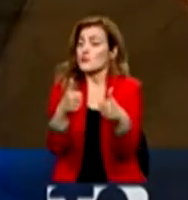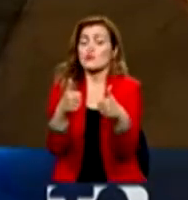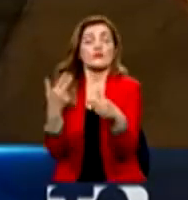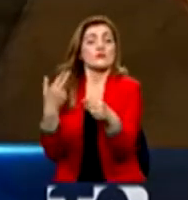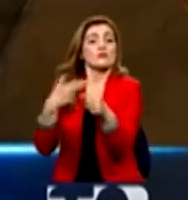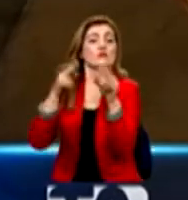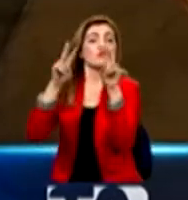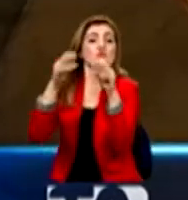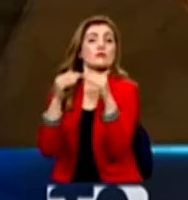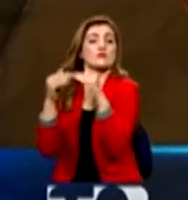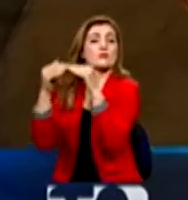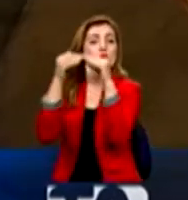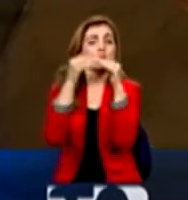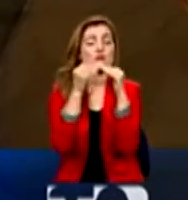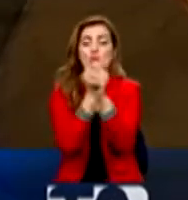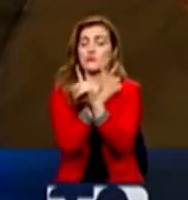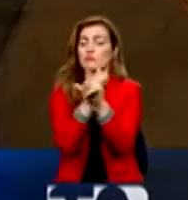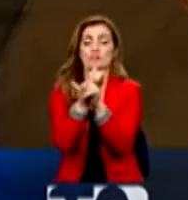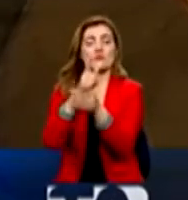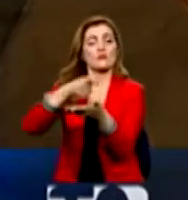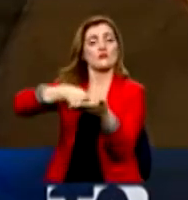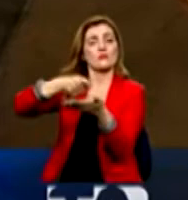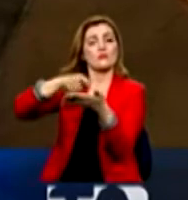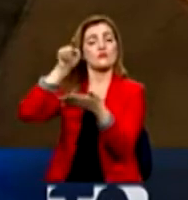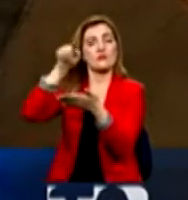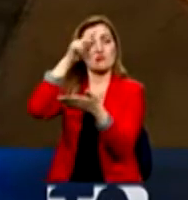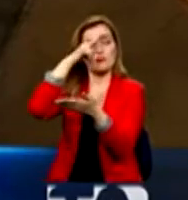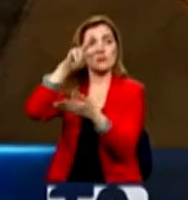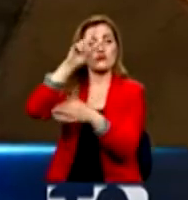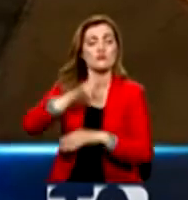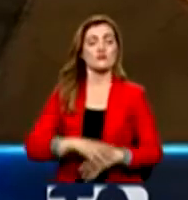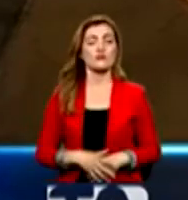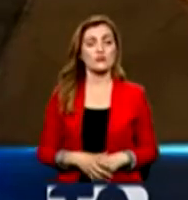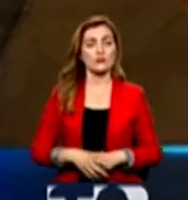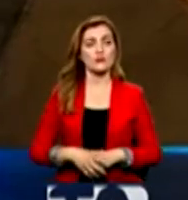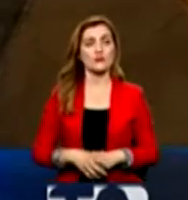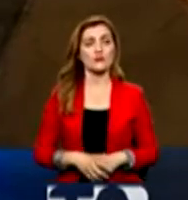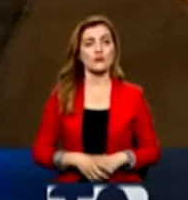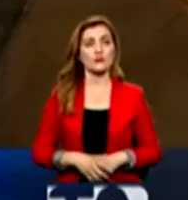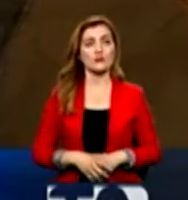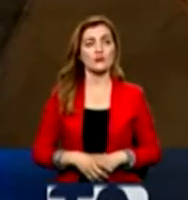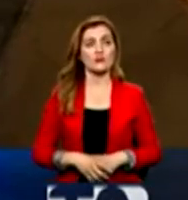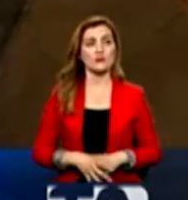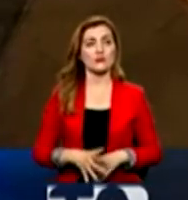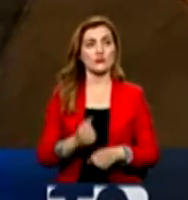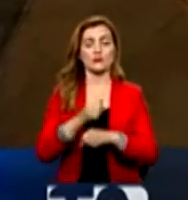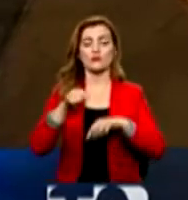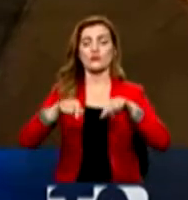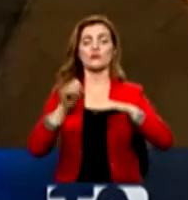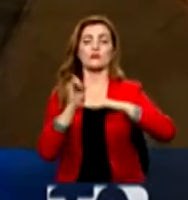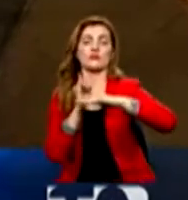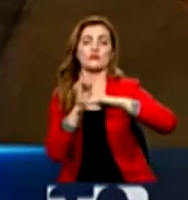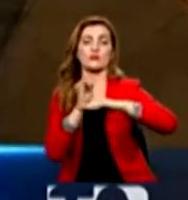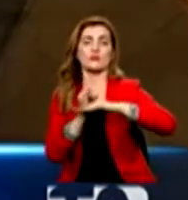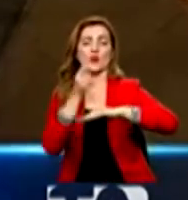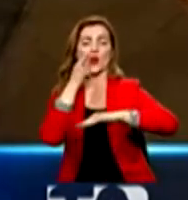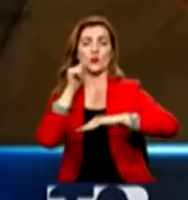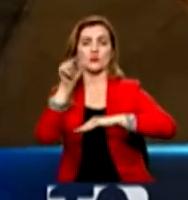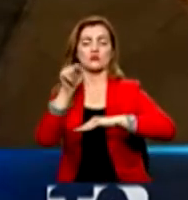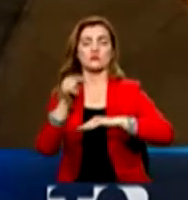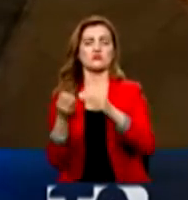y democrático de la declaración de Chapultepec. Y nada mejor que hacerlo aquí, en la Capilla de Oro, creada por el